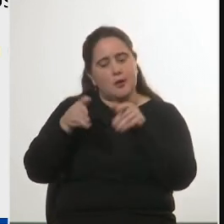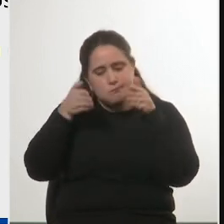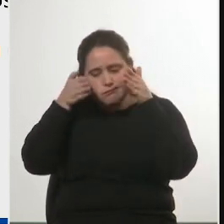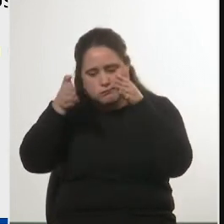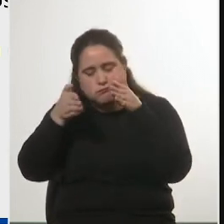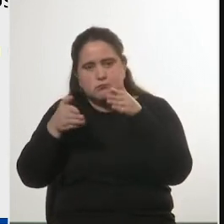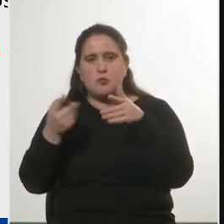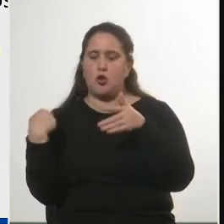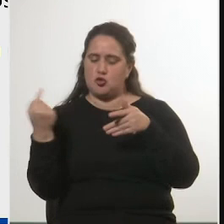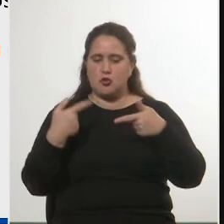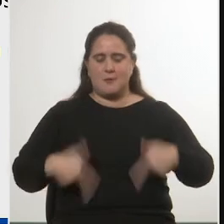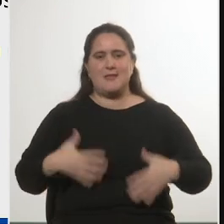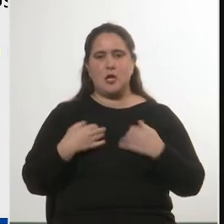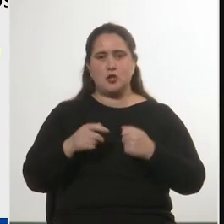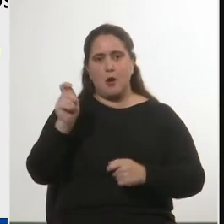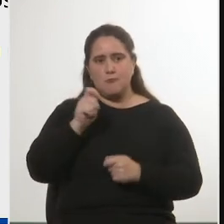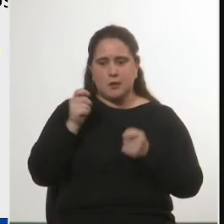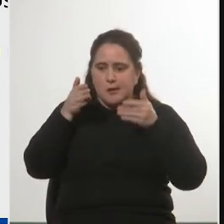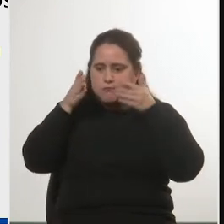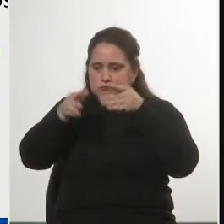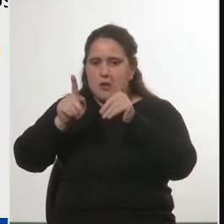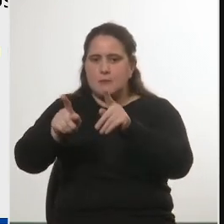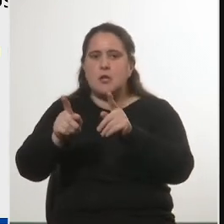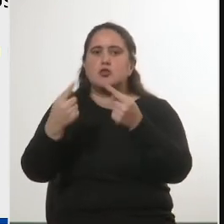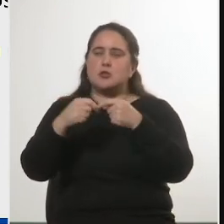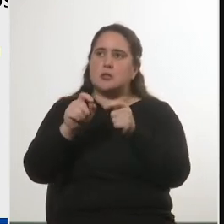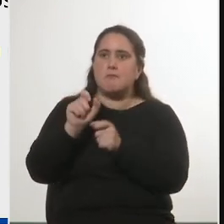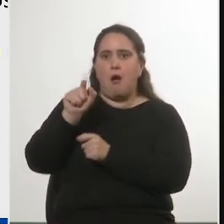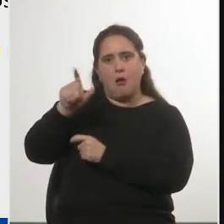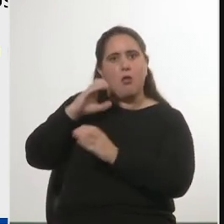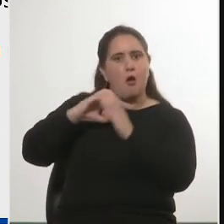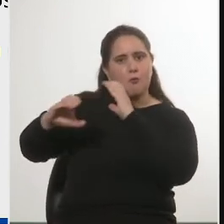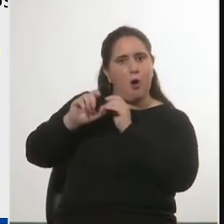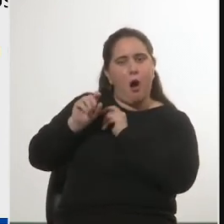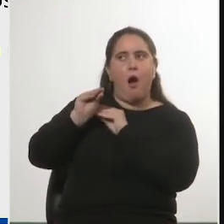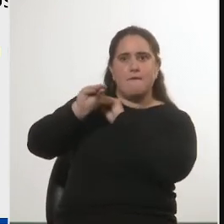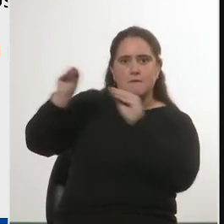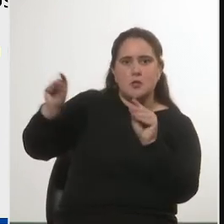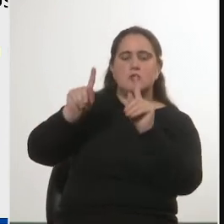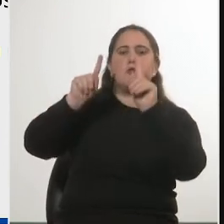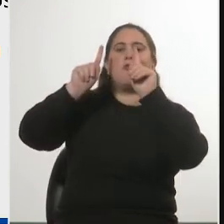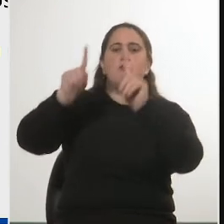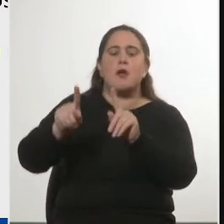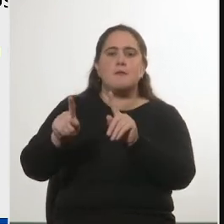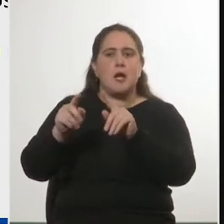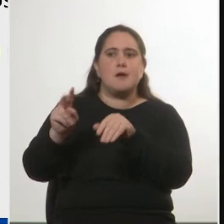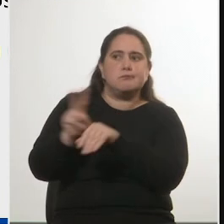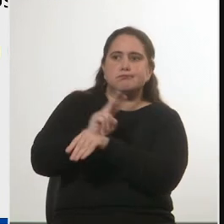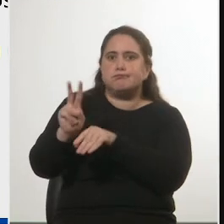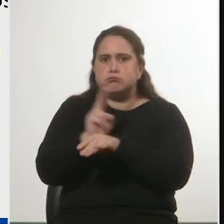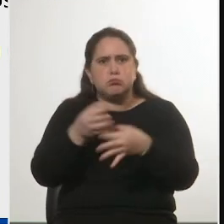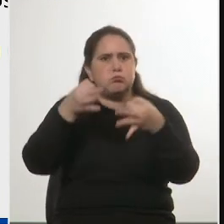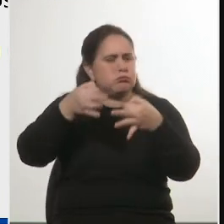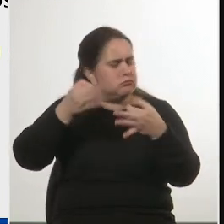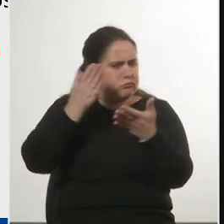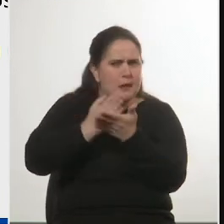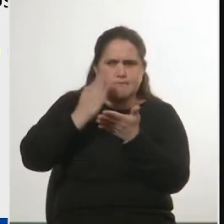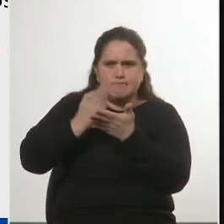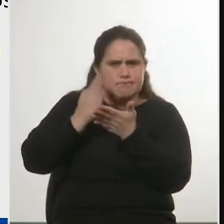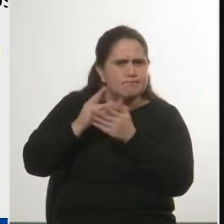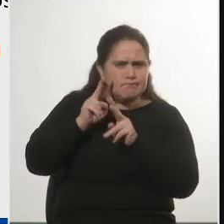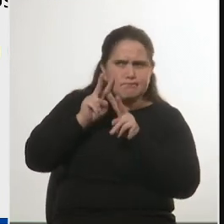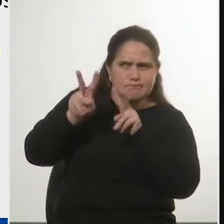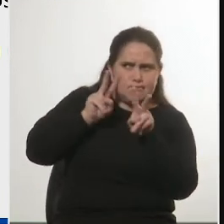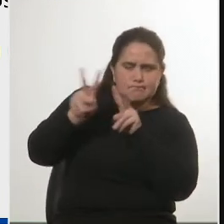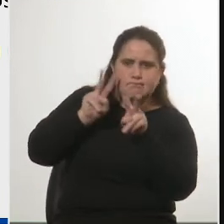desde el Ministerio de Salud Pública y para el cual se han elevado comunicados y se está haciendo un control estricto por parte de las